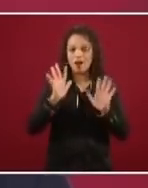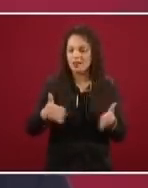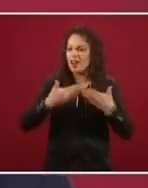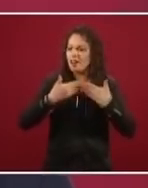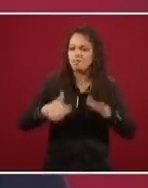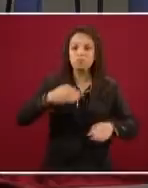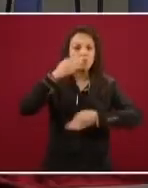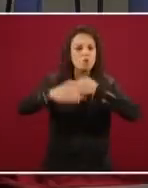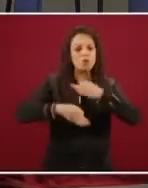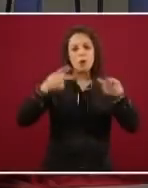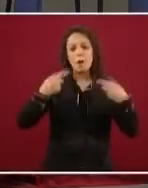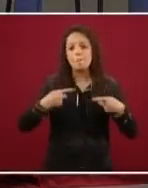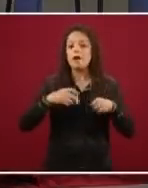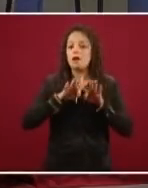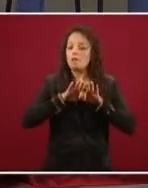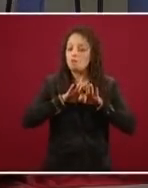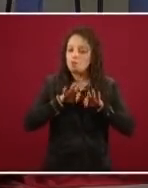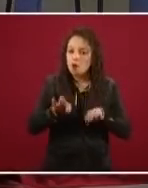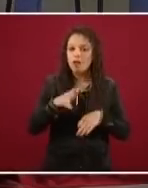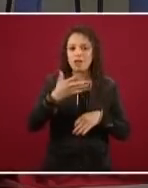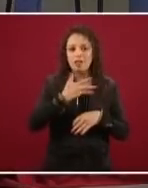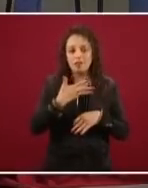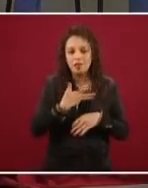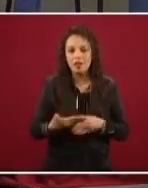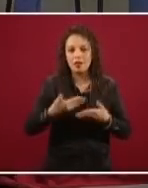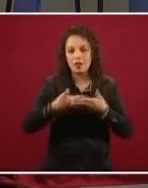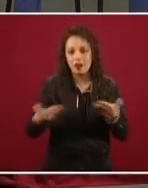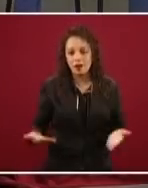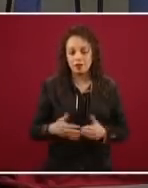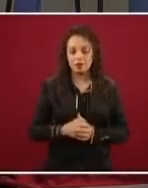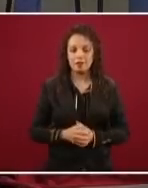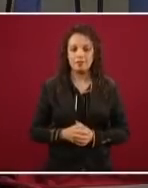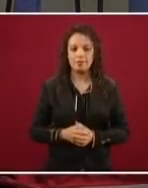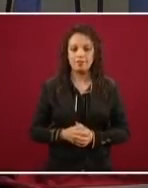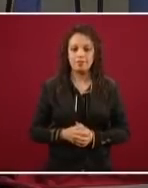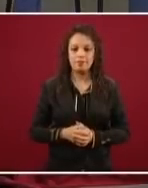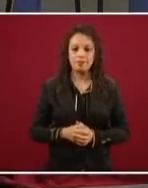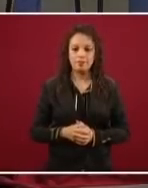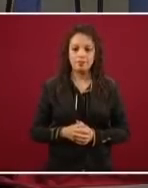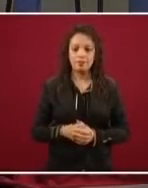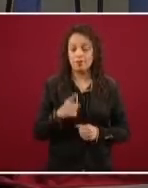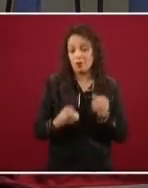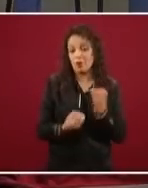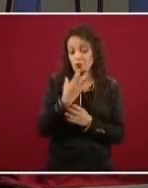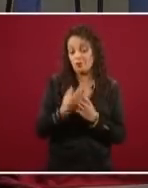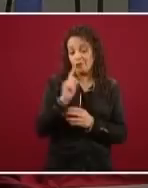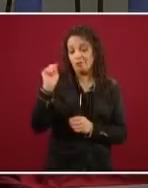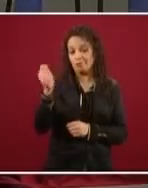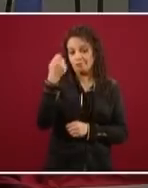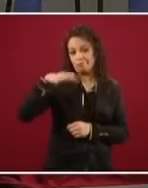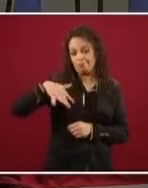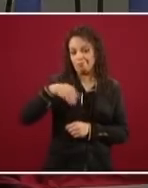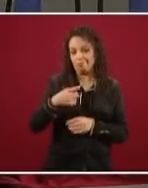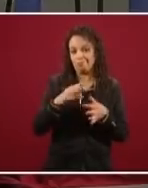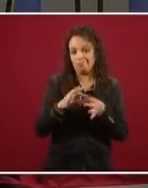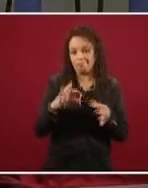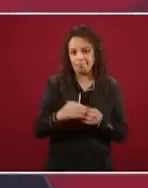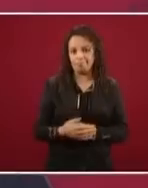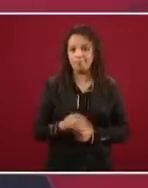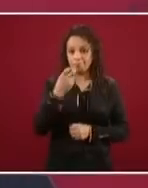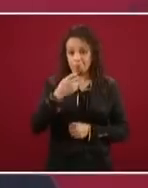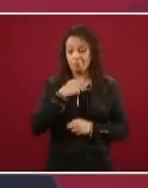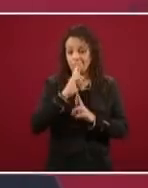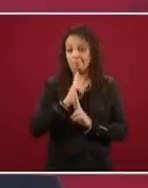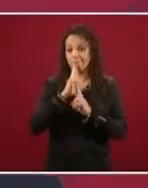a ello utilizando en la nube pública y utilizando estas nuevas tecnologías que decía por tanto la respuesta es sí